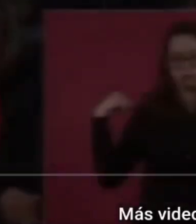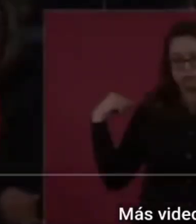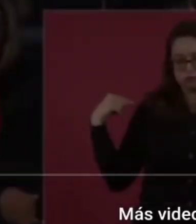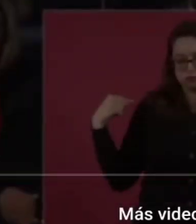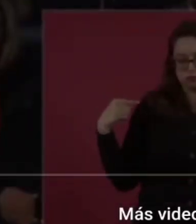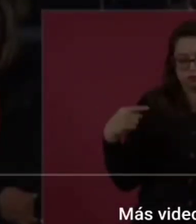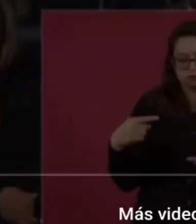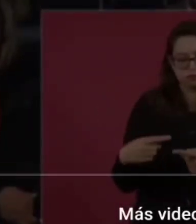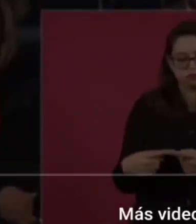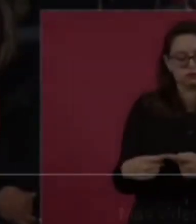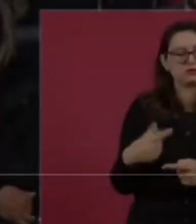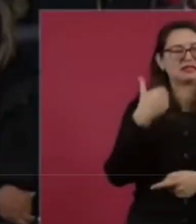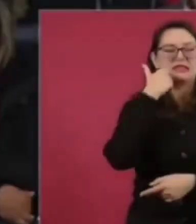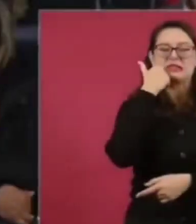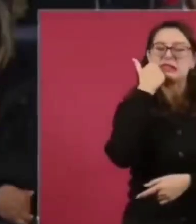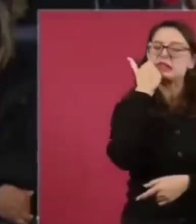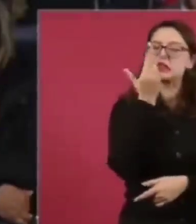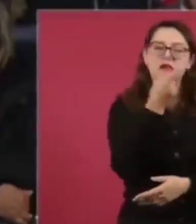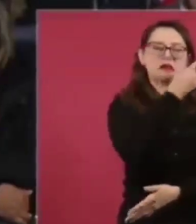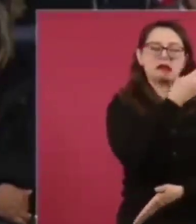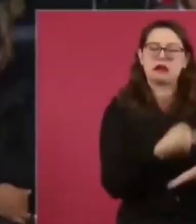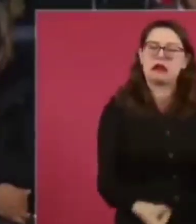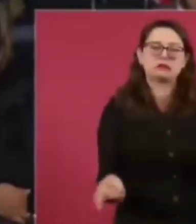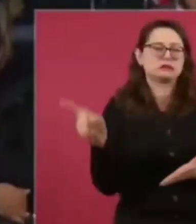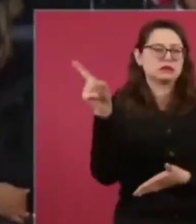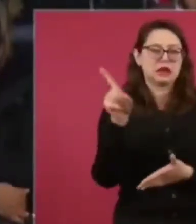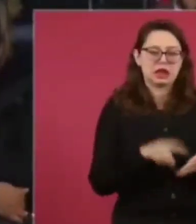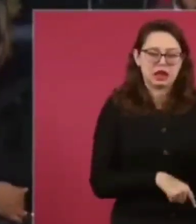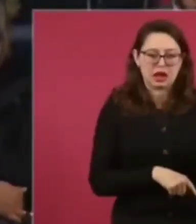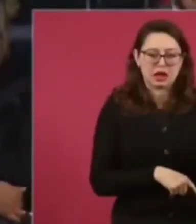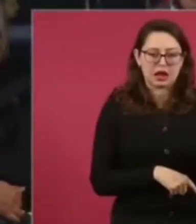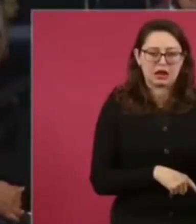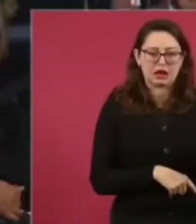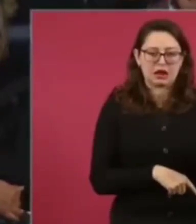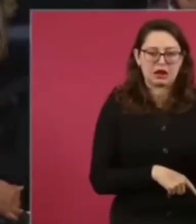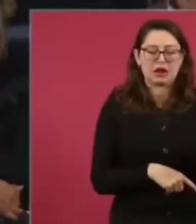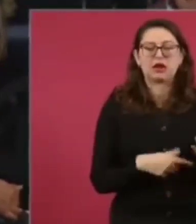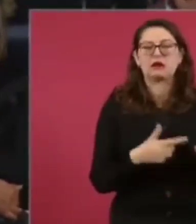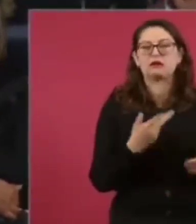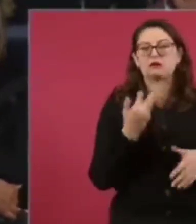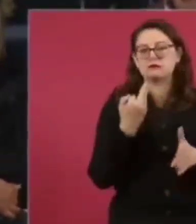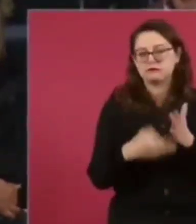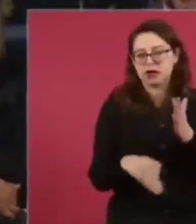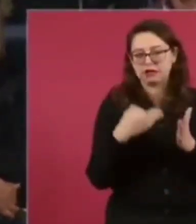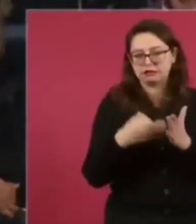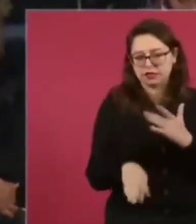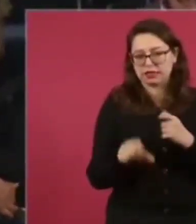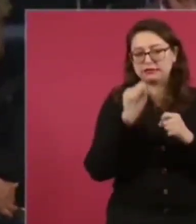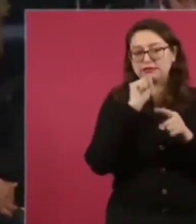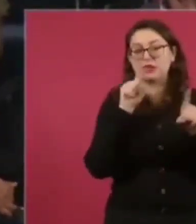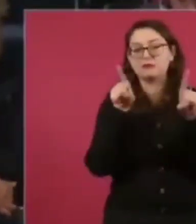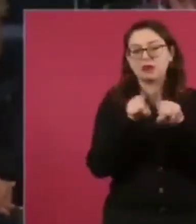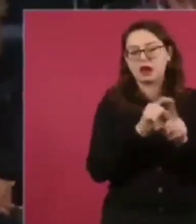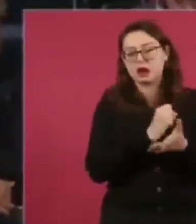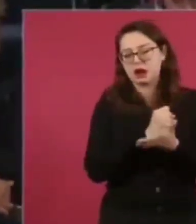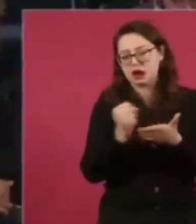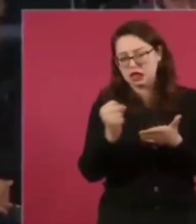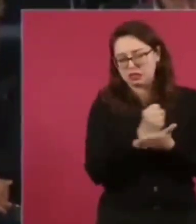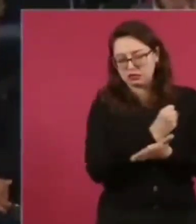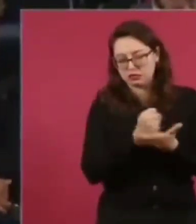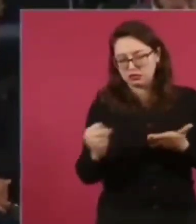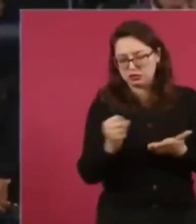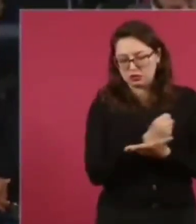¿qué pasó con el crédito que dio Banobras a Abengoa? Porque la idea original no es